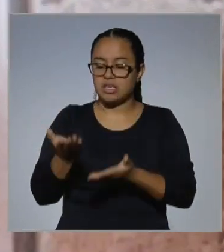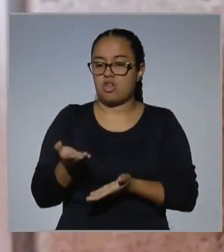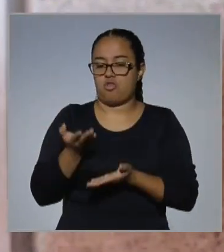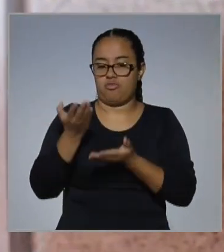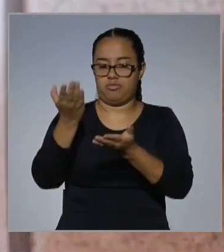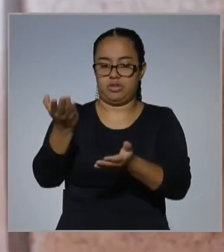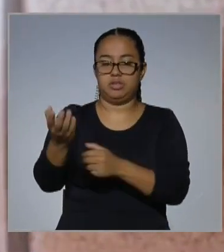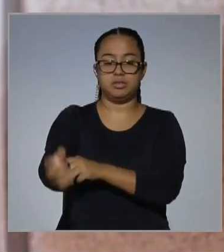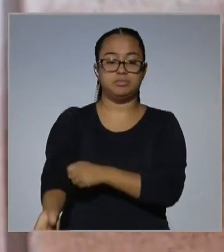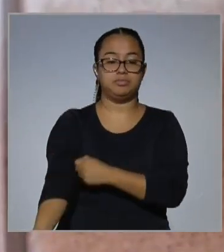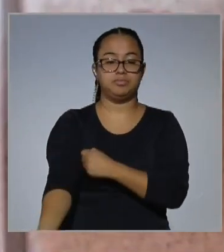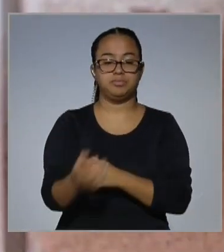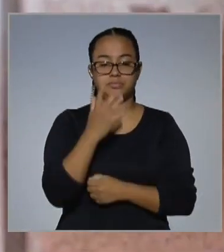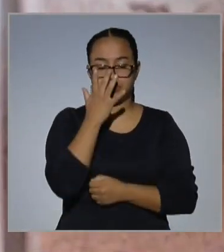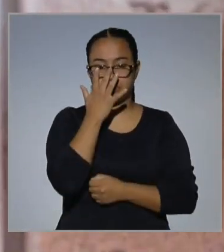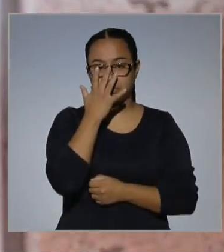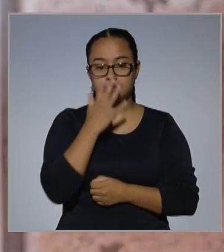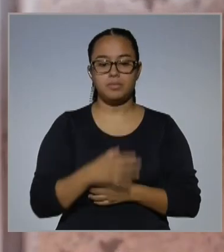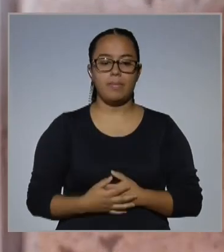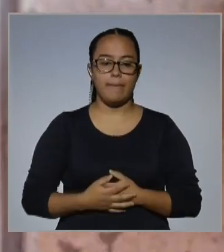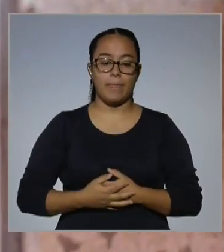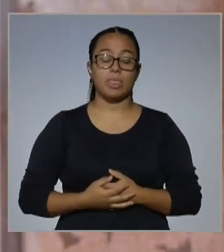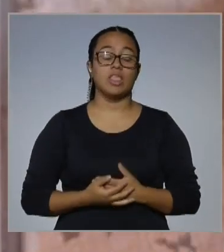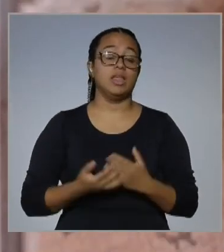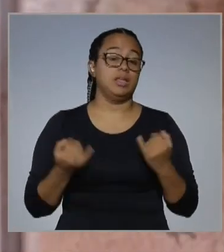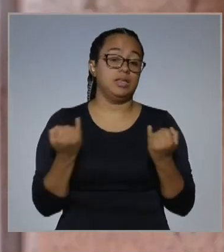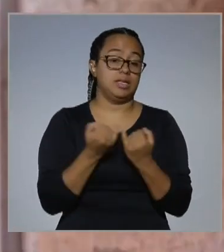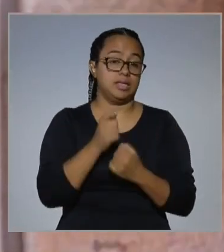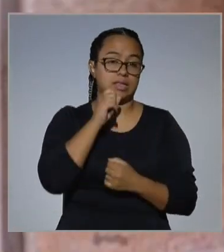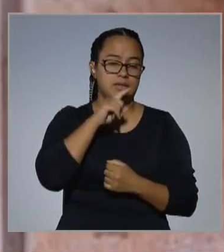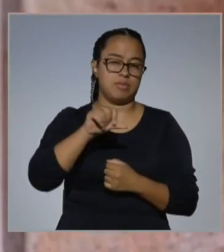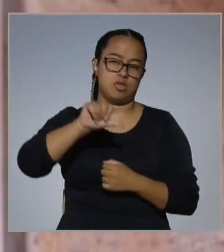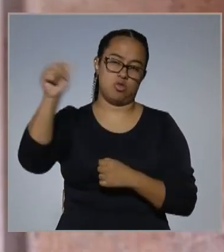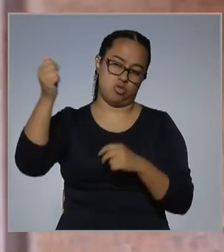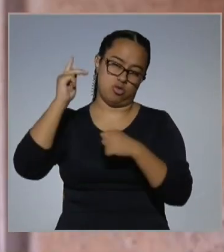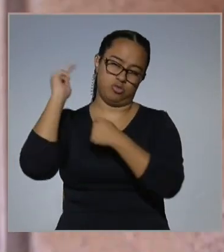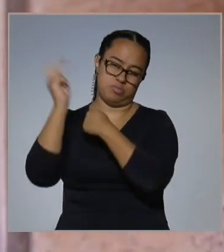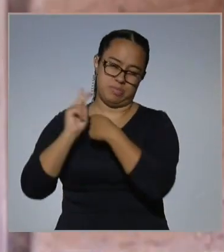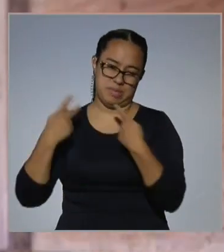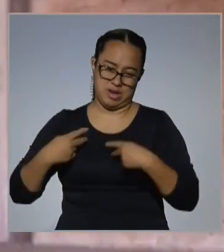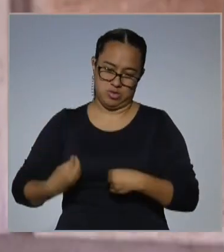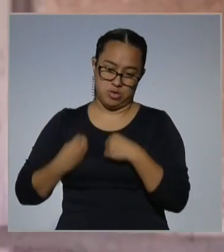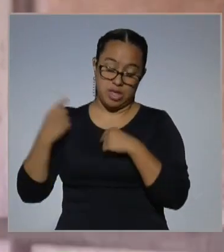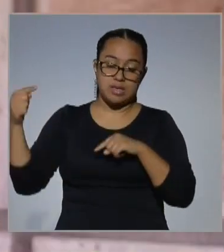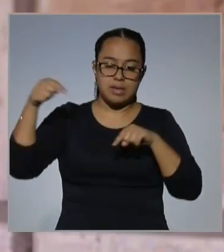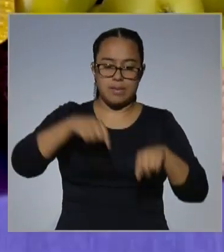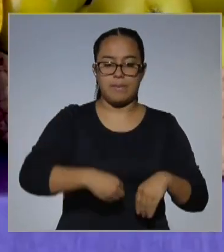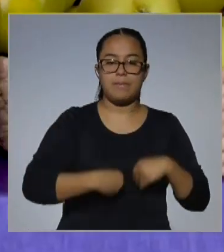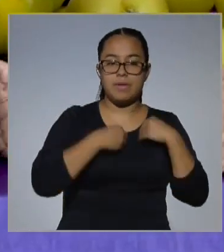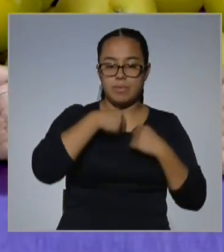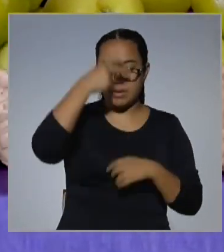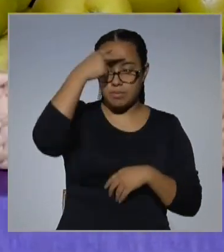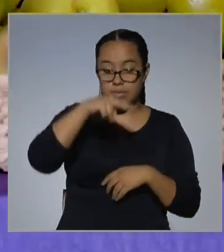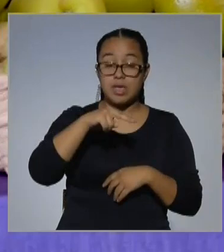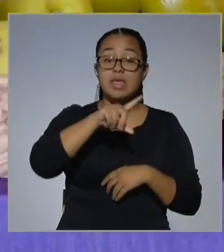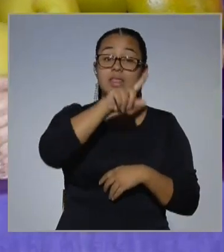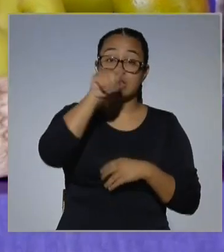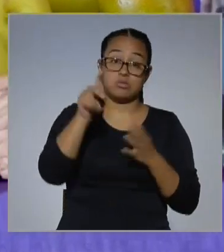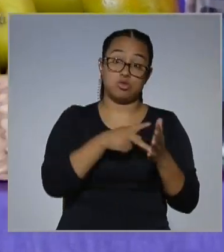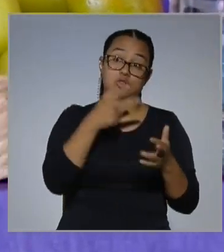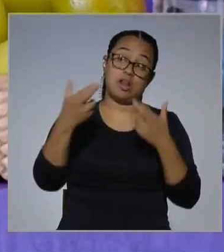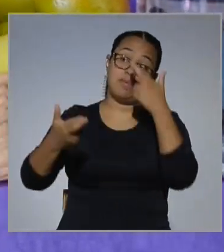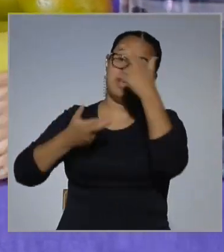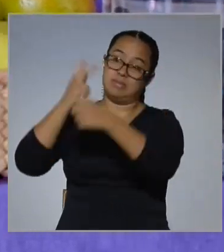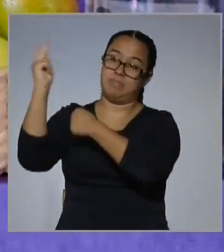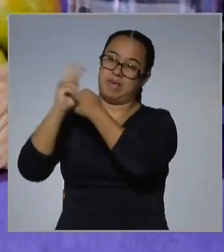ofrendas. Y también extranjeros que viven en México y que después retornan a sus países